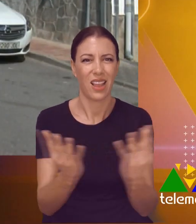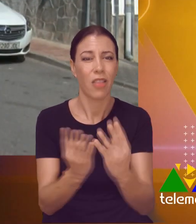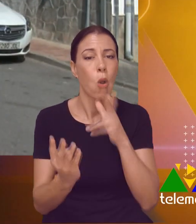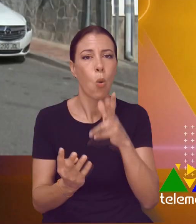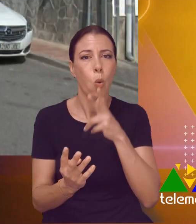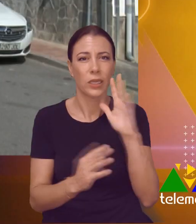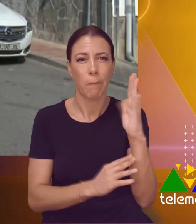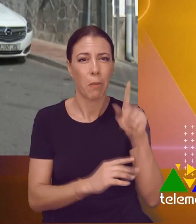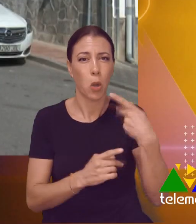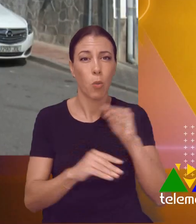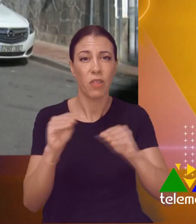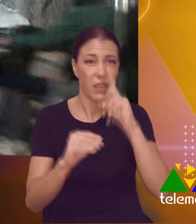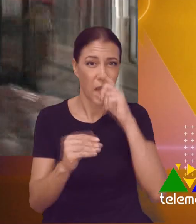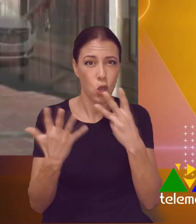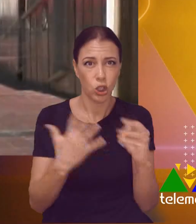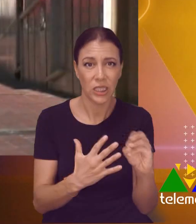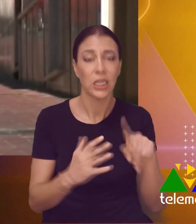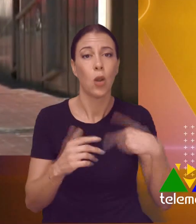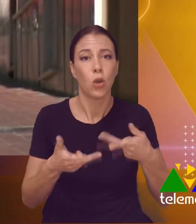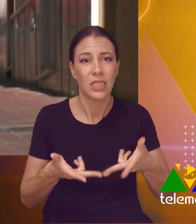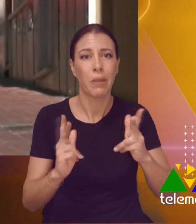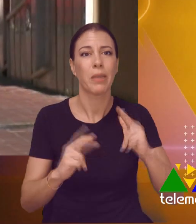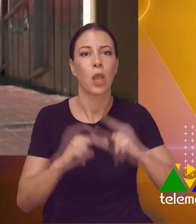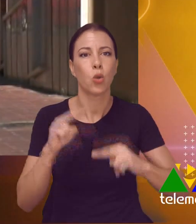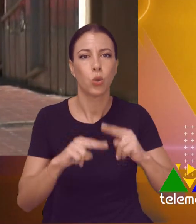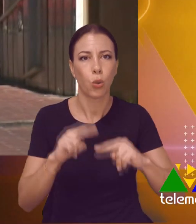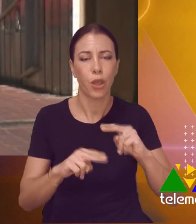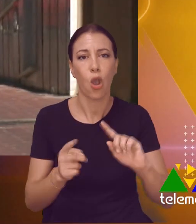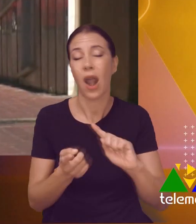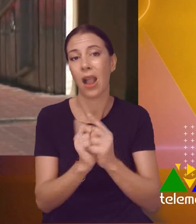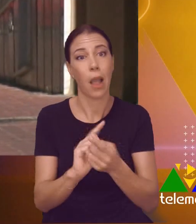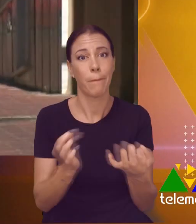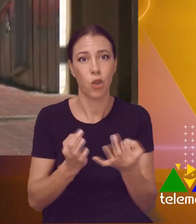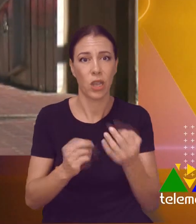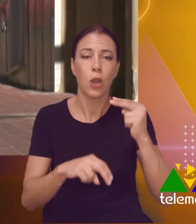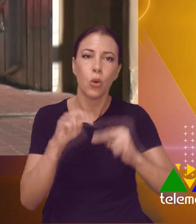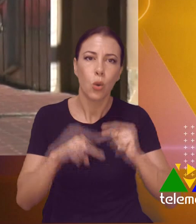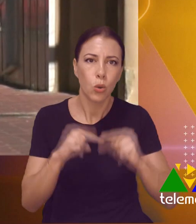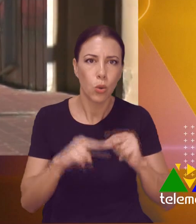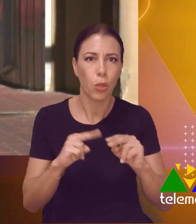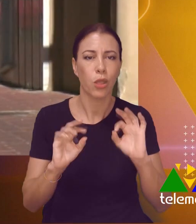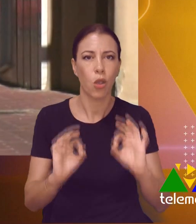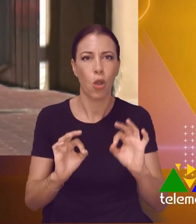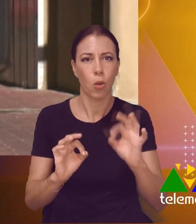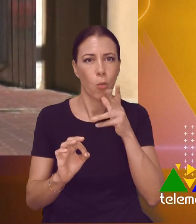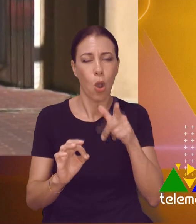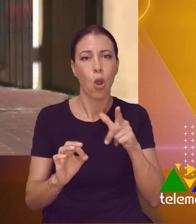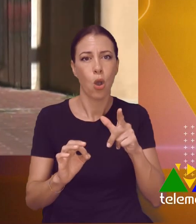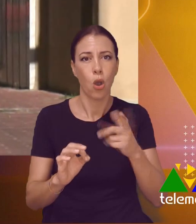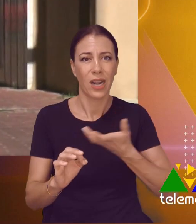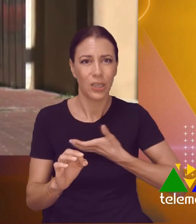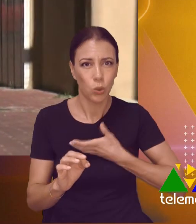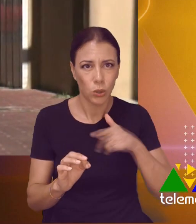se permite la construcción en los años 80 a cambio de la construcción de la accesión al ayuntamiento del edificio de la Casa de la Palma